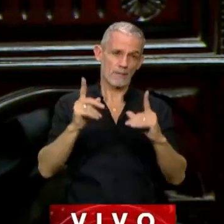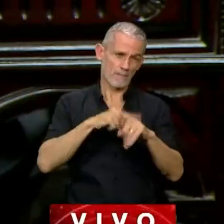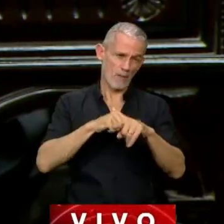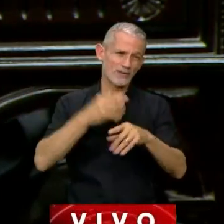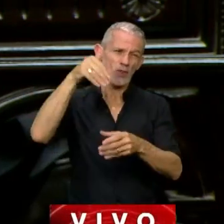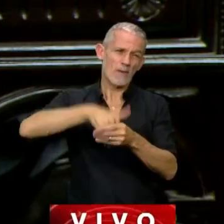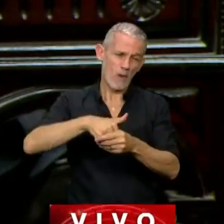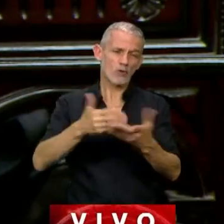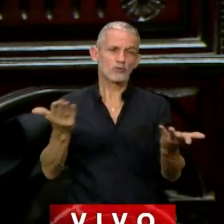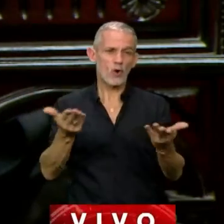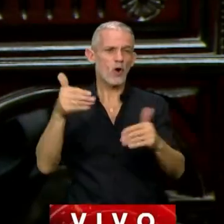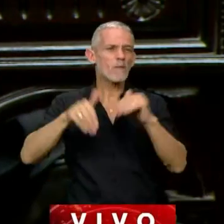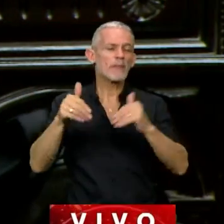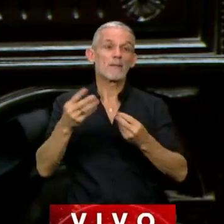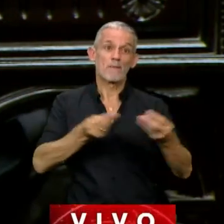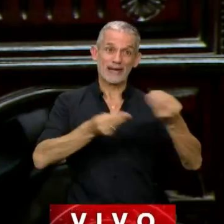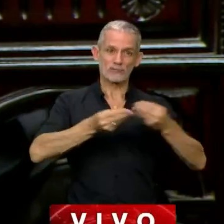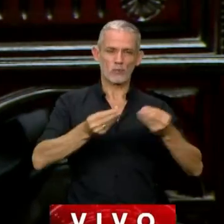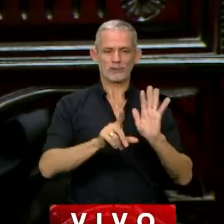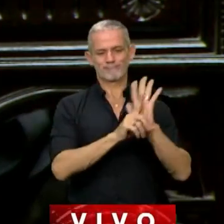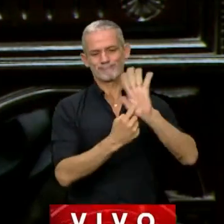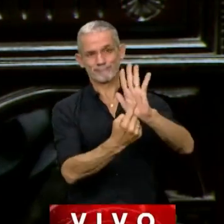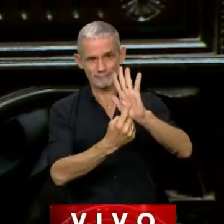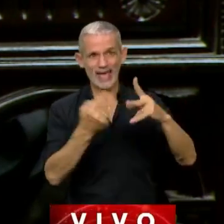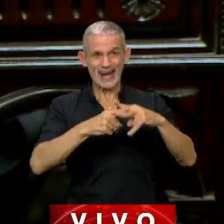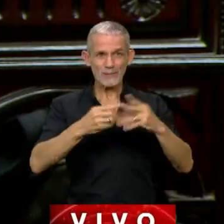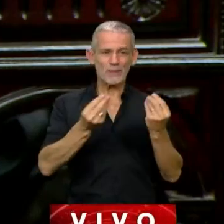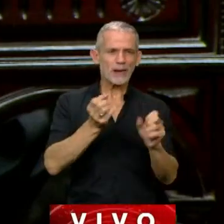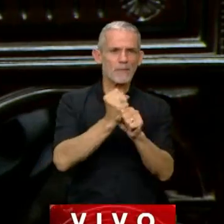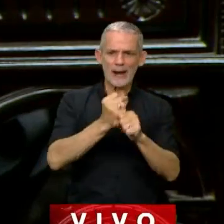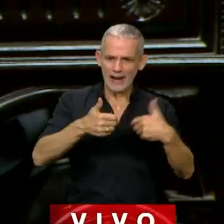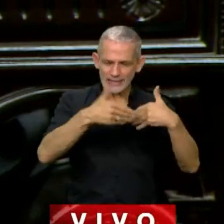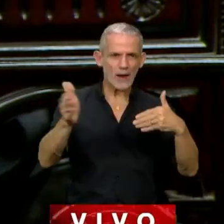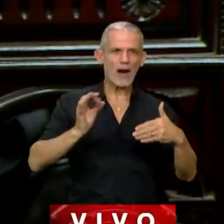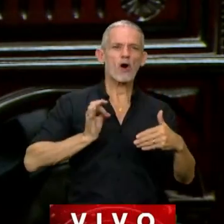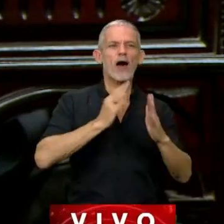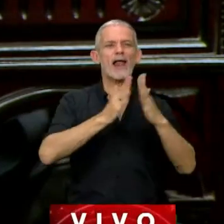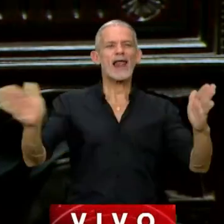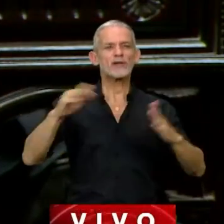voto para tener este presupuesto como una herramienta para el trabajo durante el año